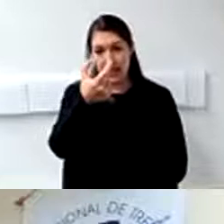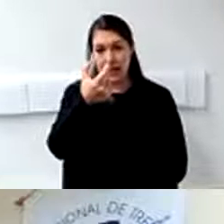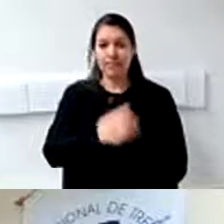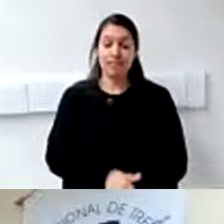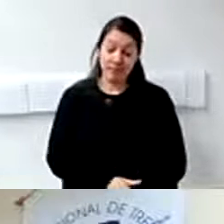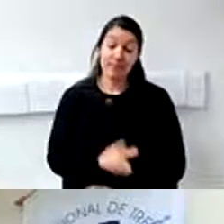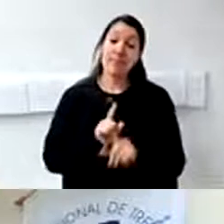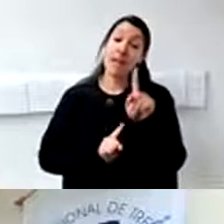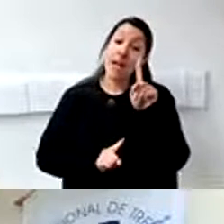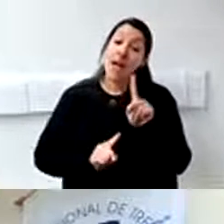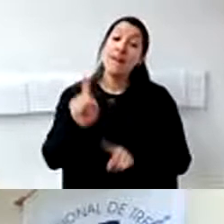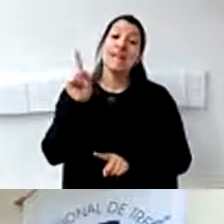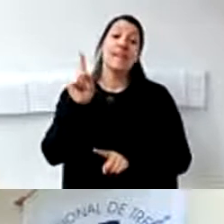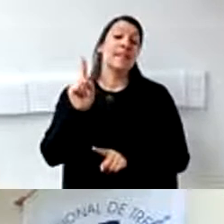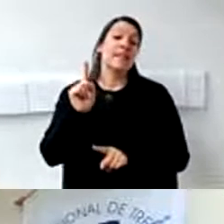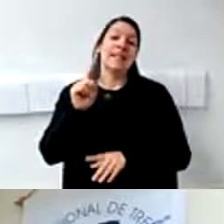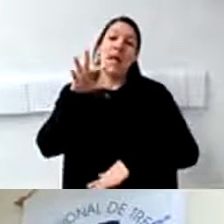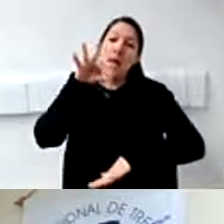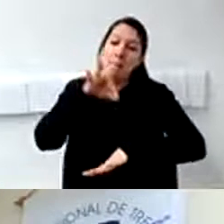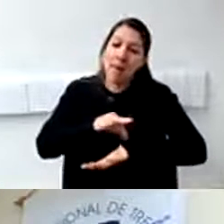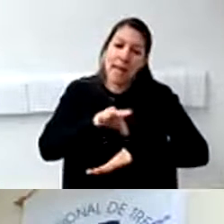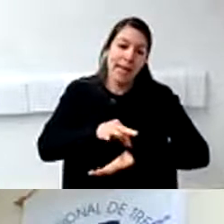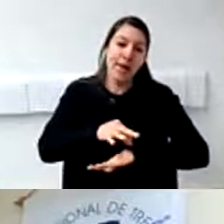veces los técnicos no lo entendemos, pero